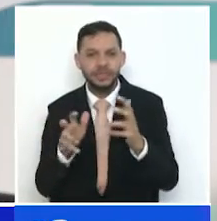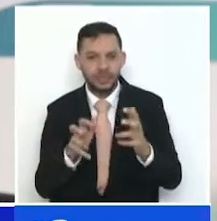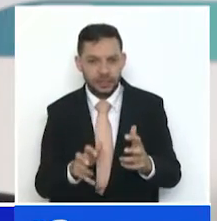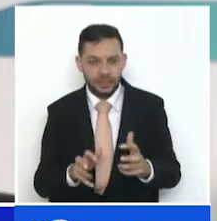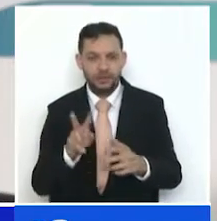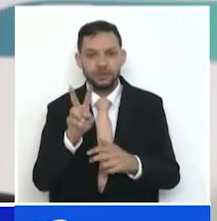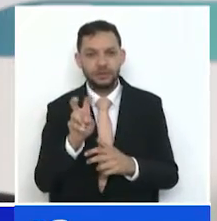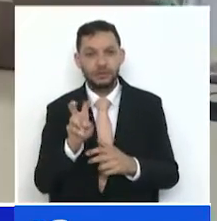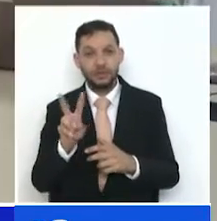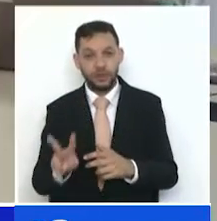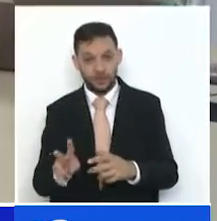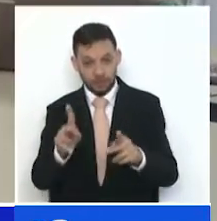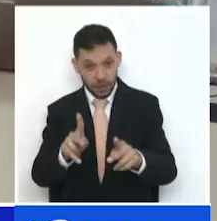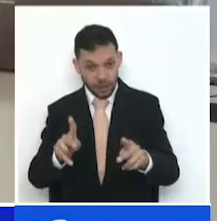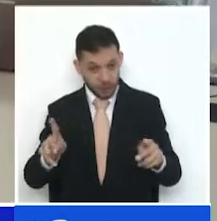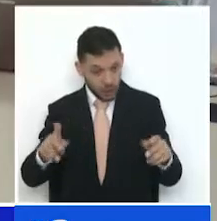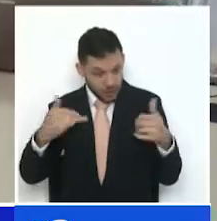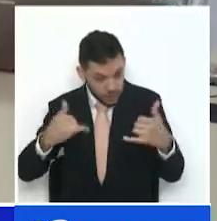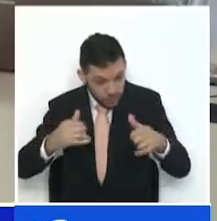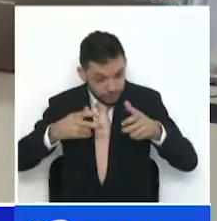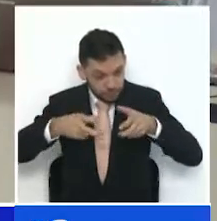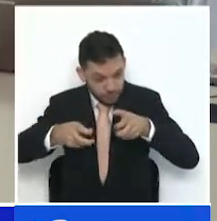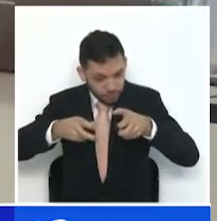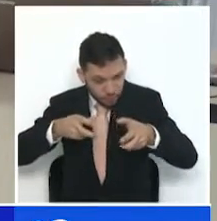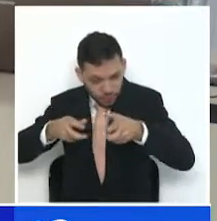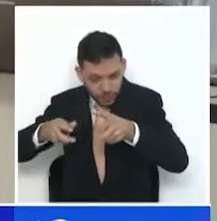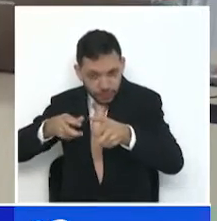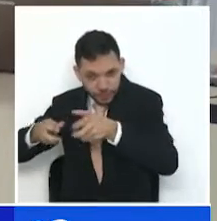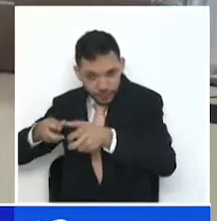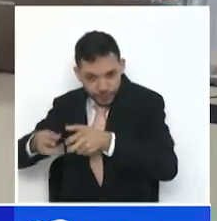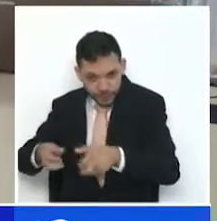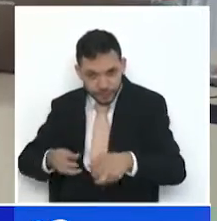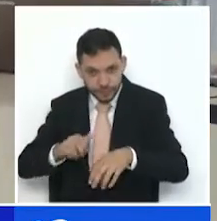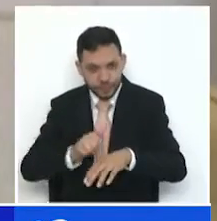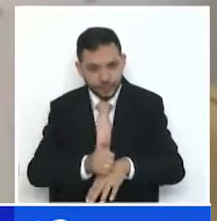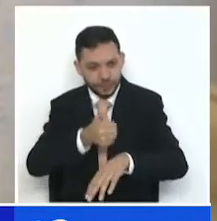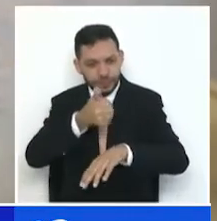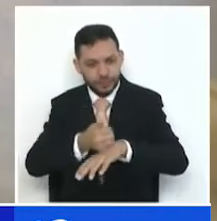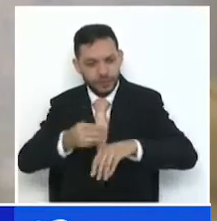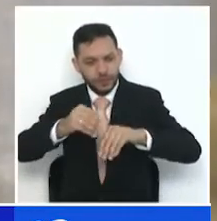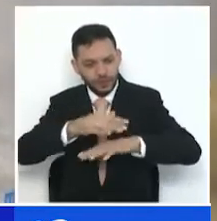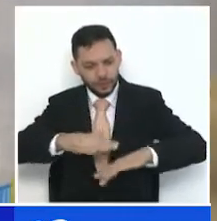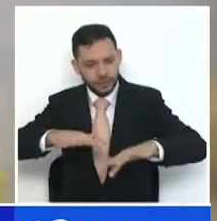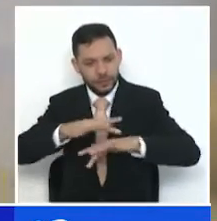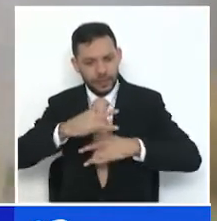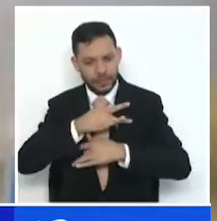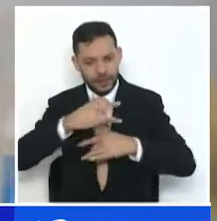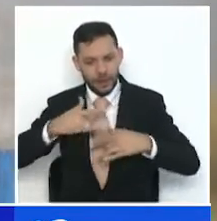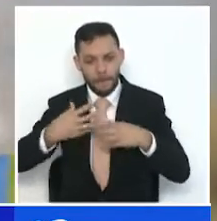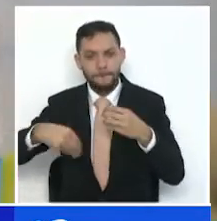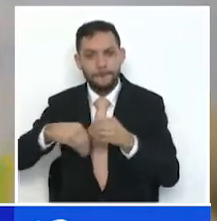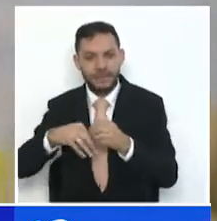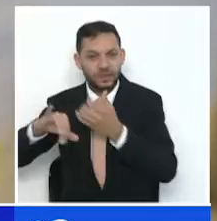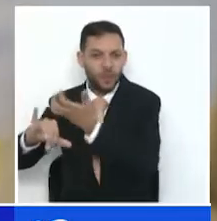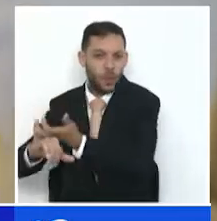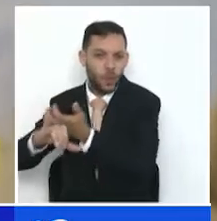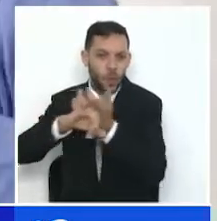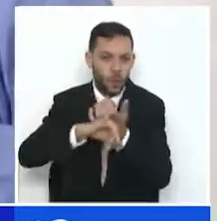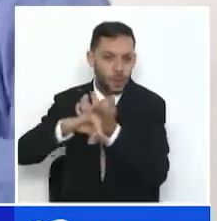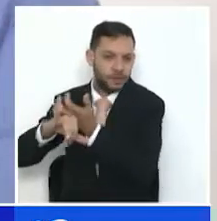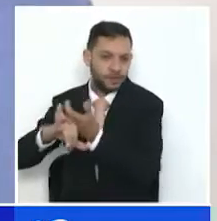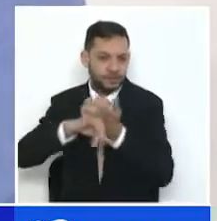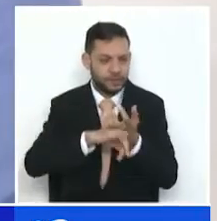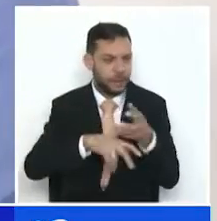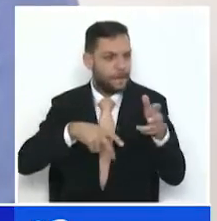5.772 personas. Desde la Dirección Territorial de Salud de Caldas indicaron que ya están llegando muchísimas más vacunas, pero que se necesita una